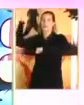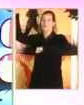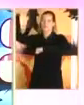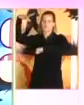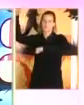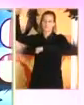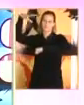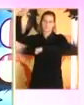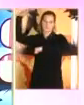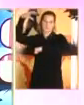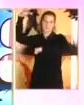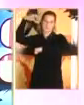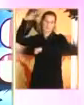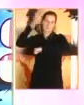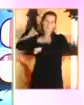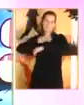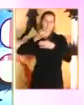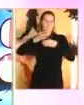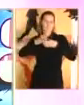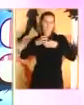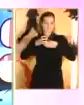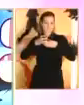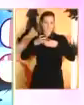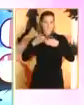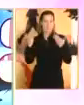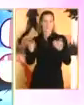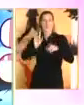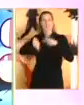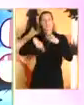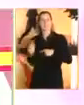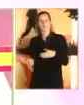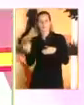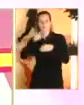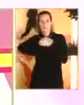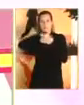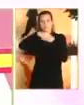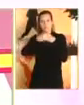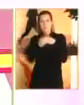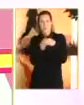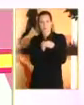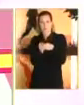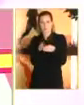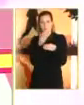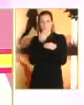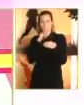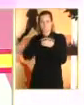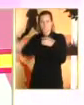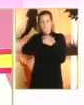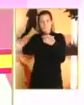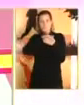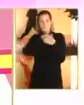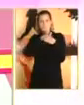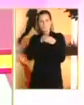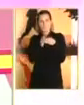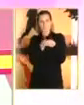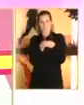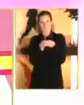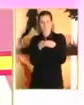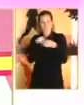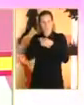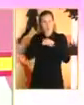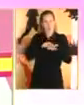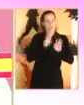pétalo de la flor, sí. Y luego lo vamos a cerrar herméticamente y lo vamos a guardar en un sitio oscuro y seco